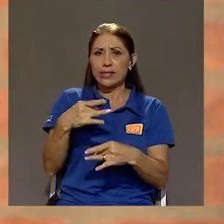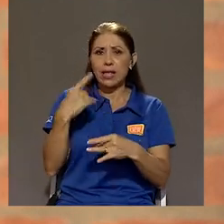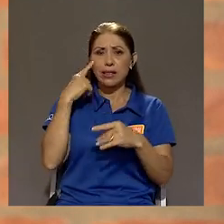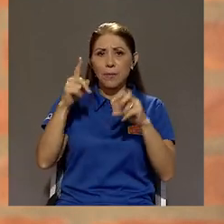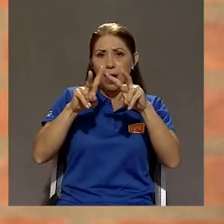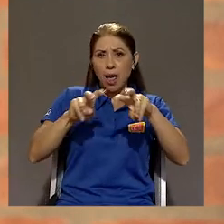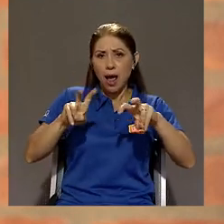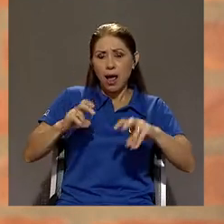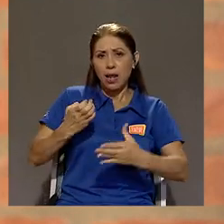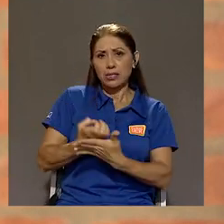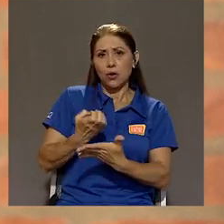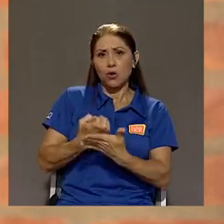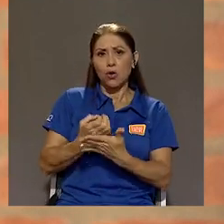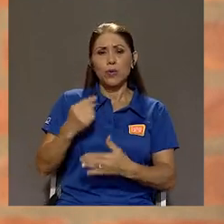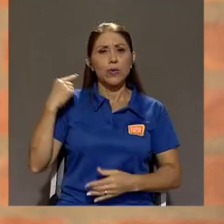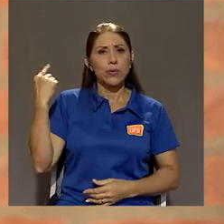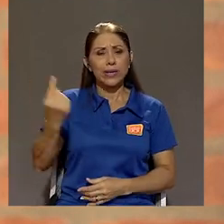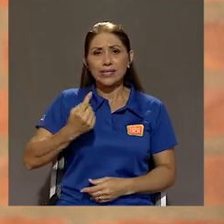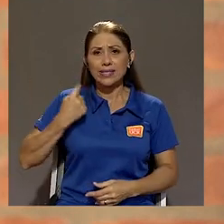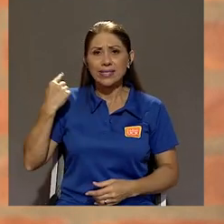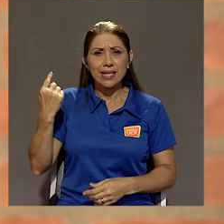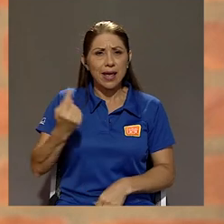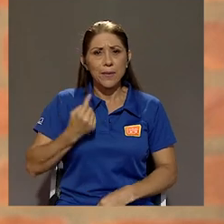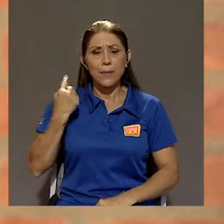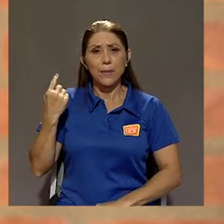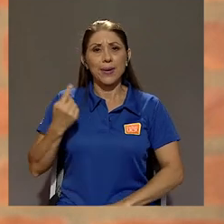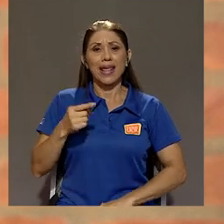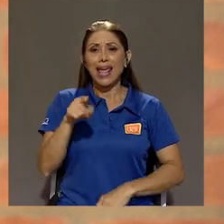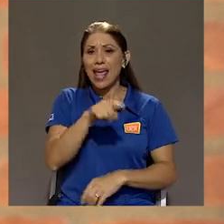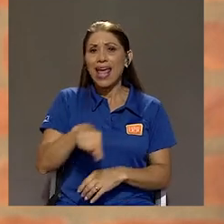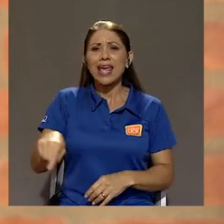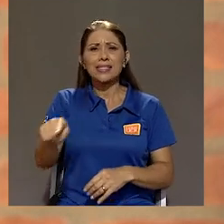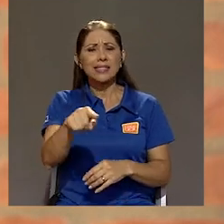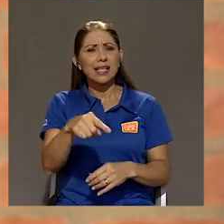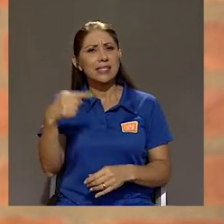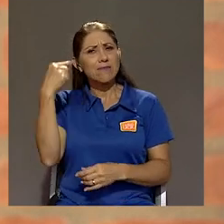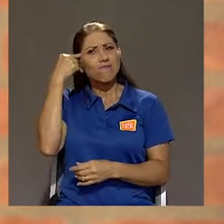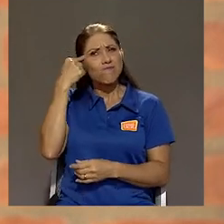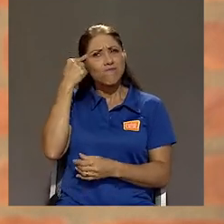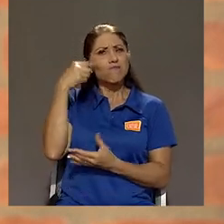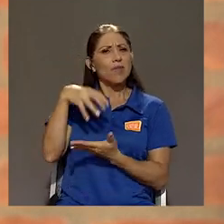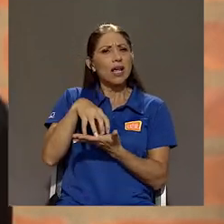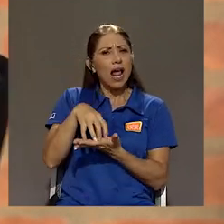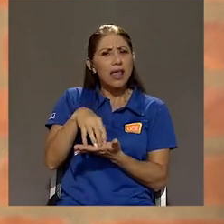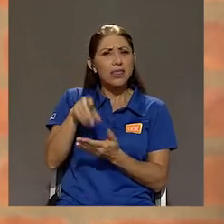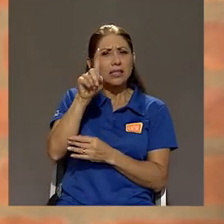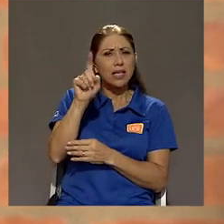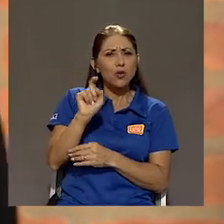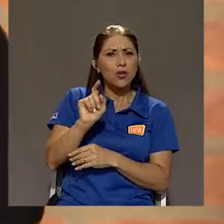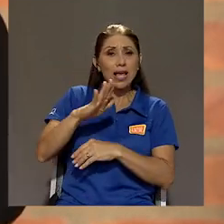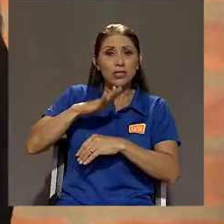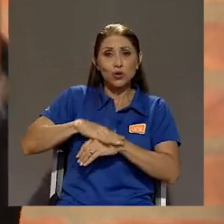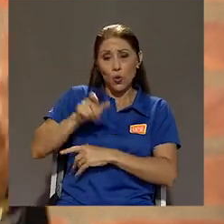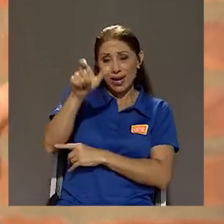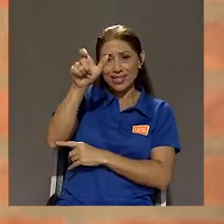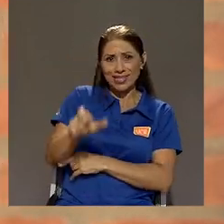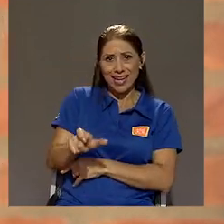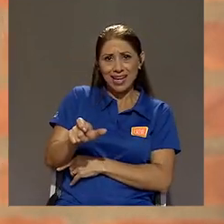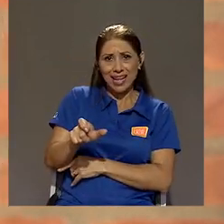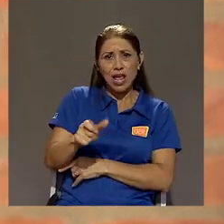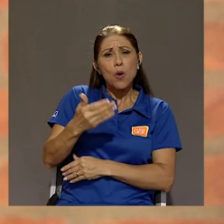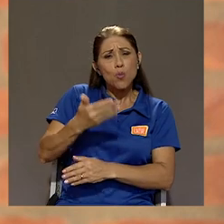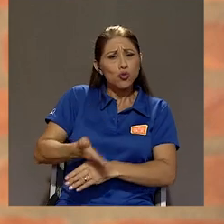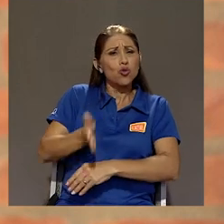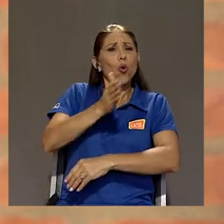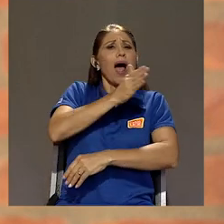para el análisis económico en el que siempre esas grandes encrucijadas del ser que se preguntaban los grandes filósofos desde